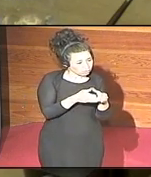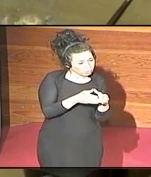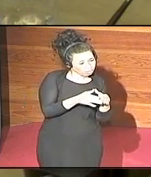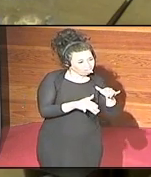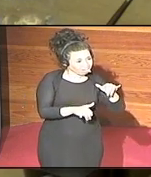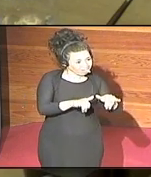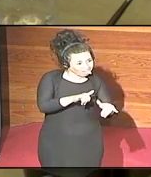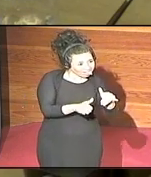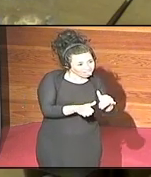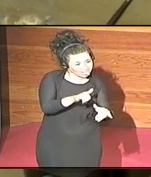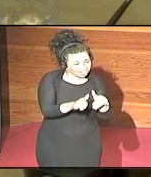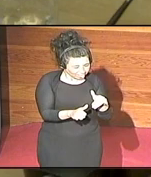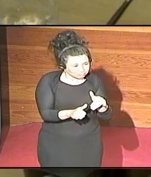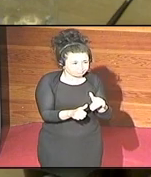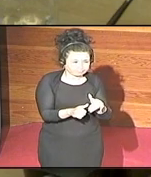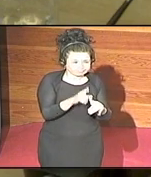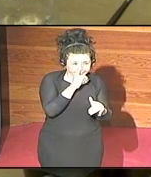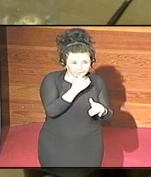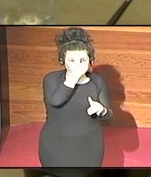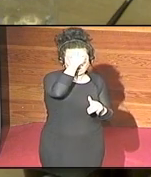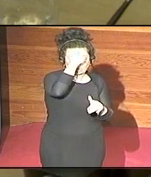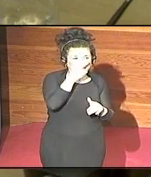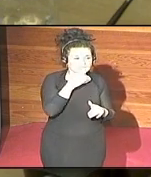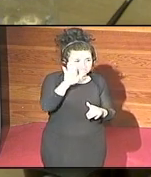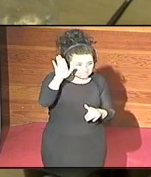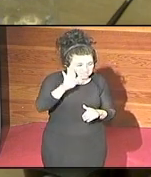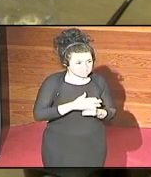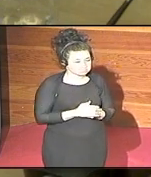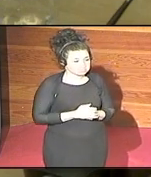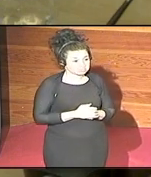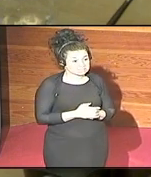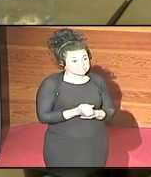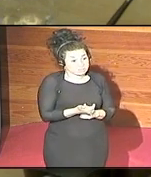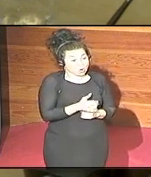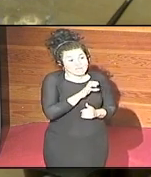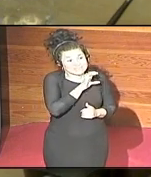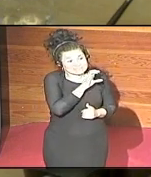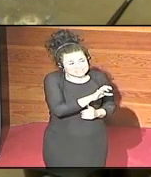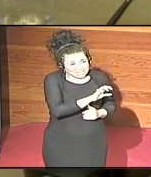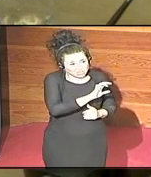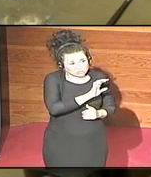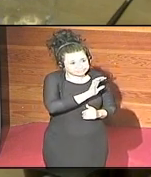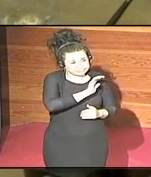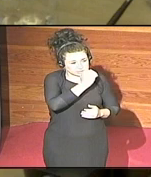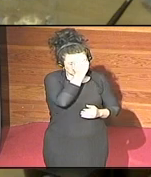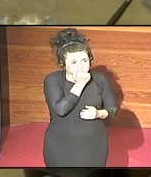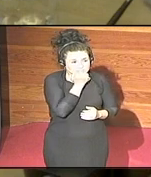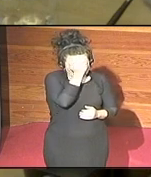Lo de si se le puede reconocer como un Estado que promueve el terrorismo, hay estados y